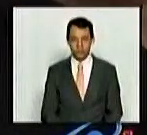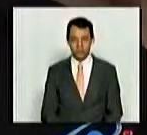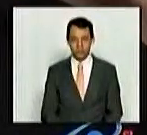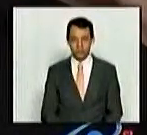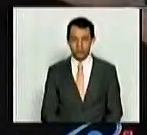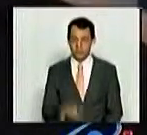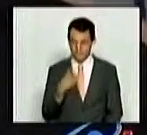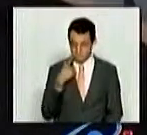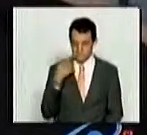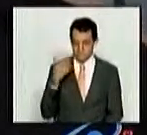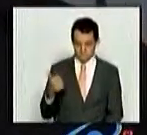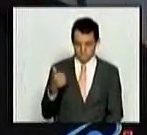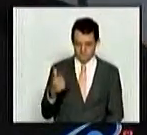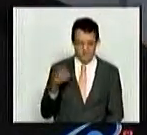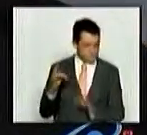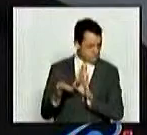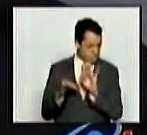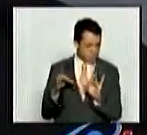Muy bien. Perfecto.